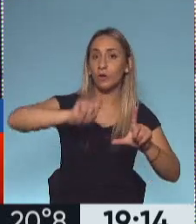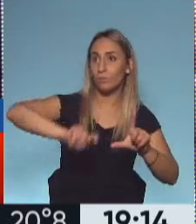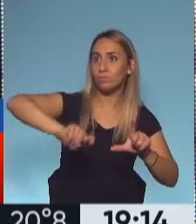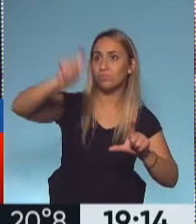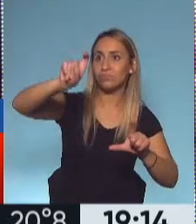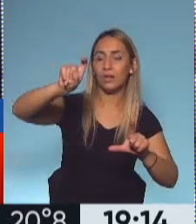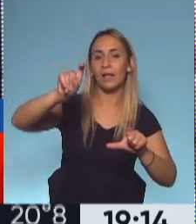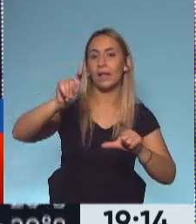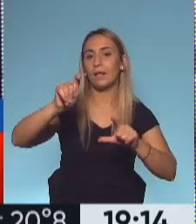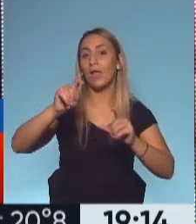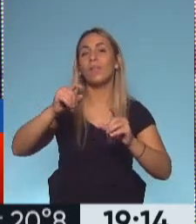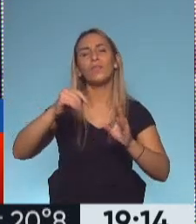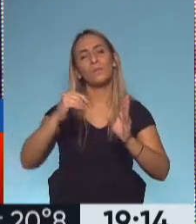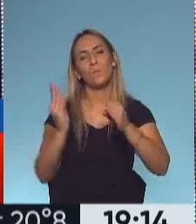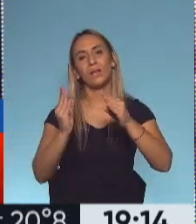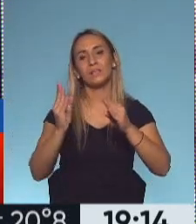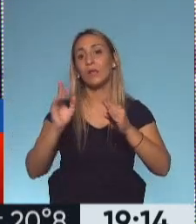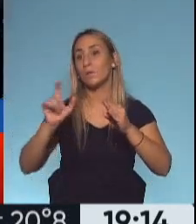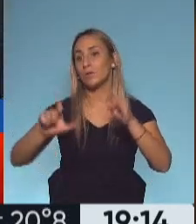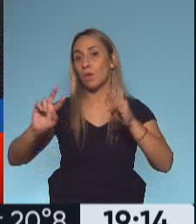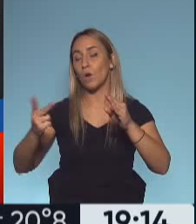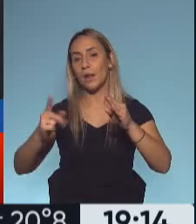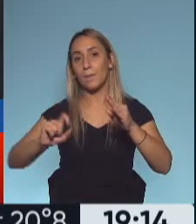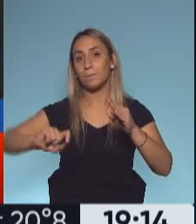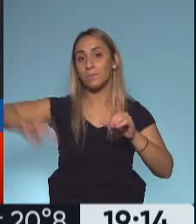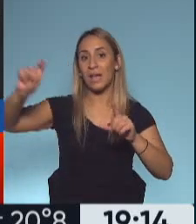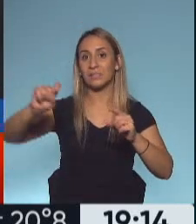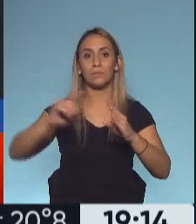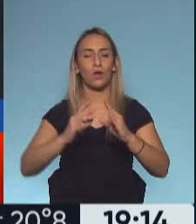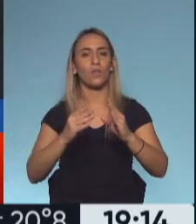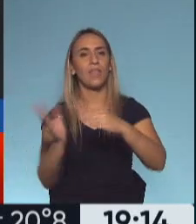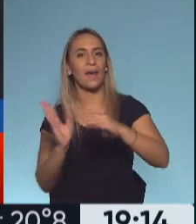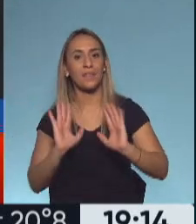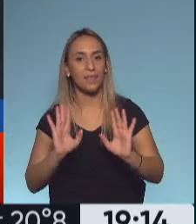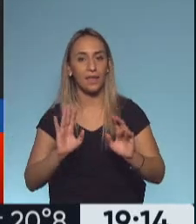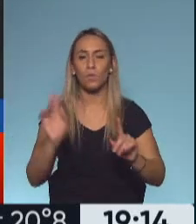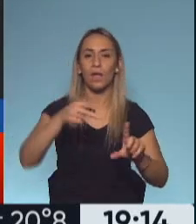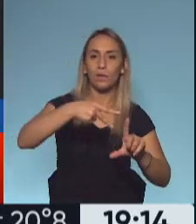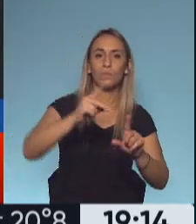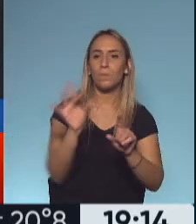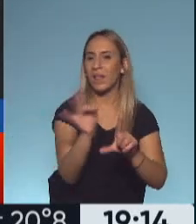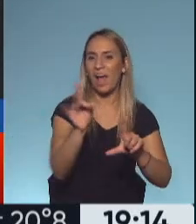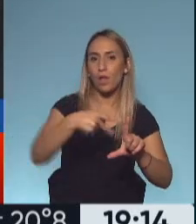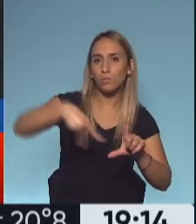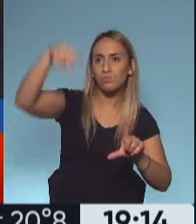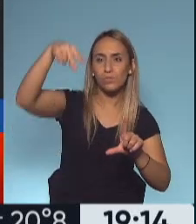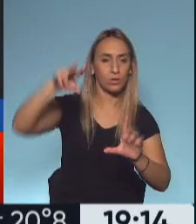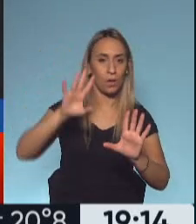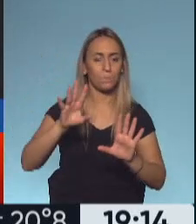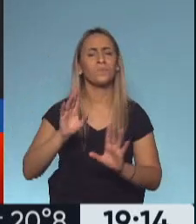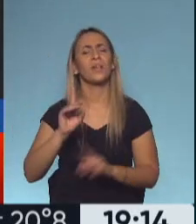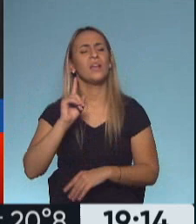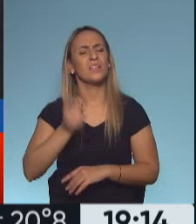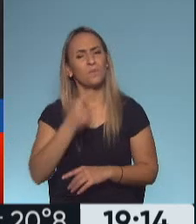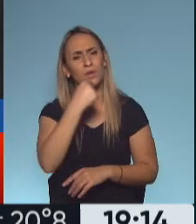tiempo justamente a que impacte en la curva de fallecidos. Ahora, ¿qué pasa con el tablero político, Nicolás? Dicen que el presidente está ofuscado, que fue el término que